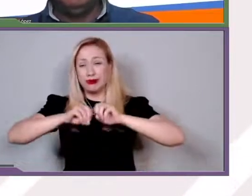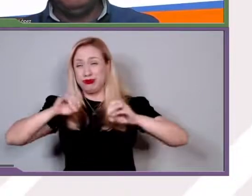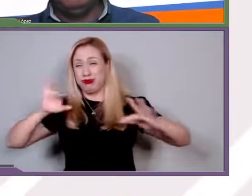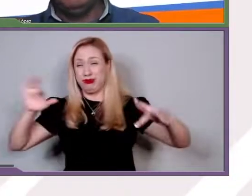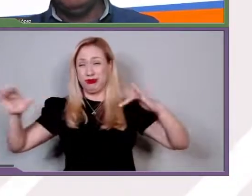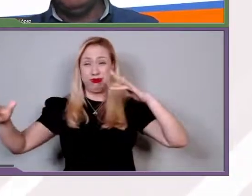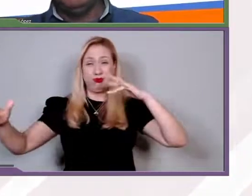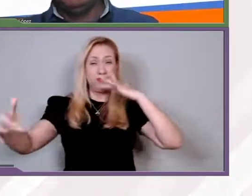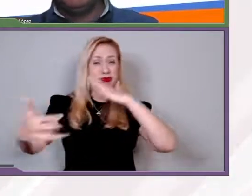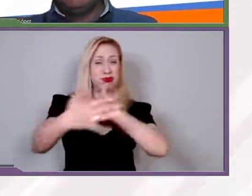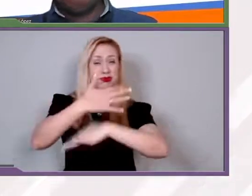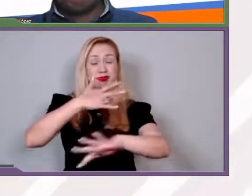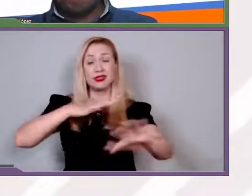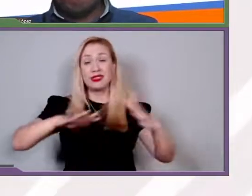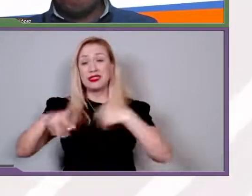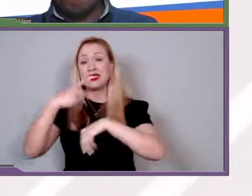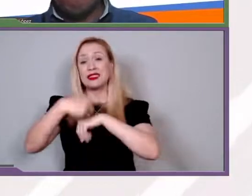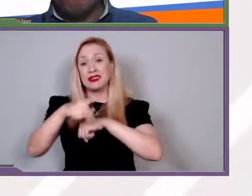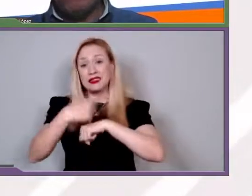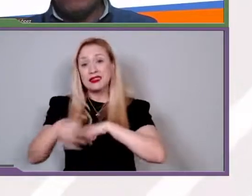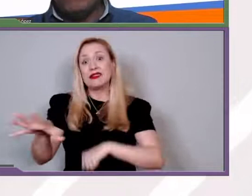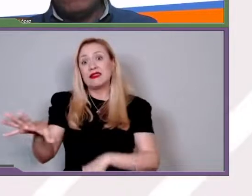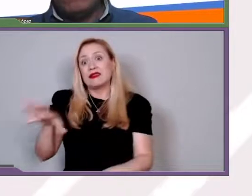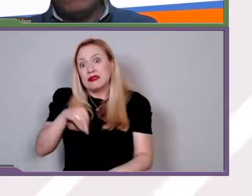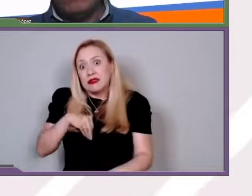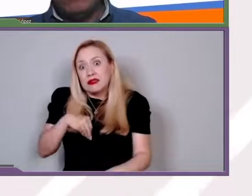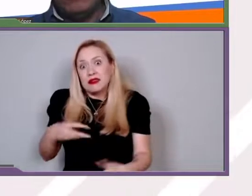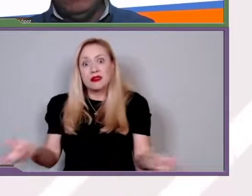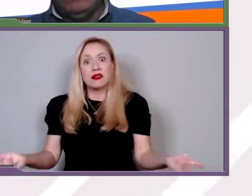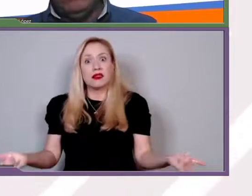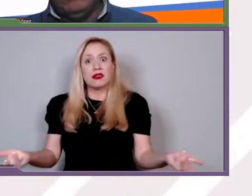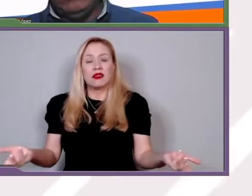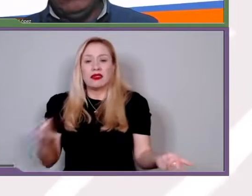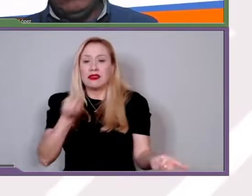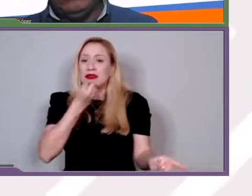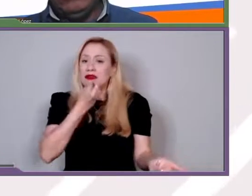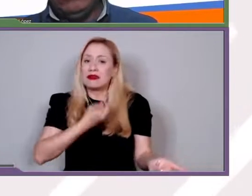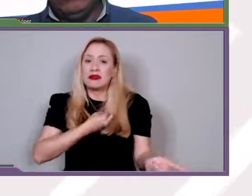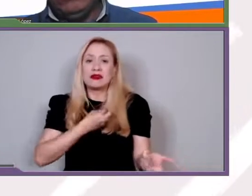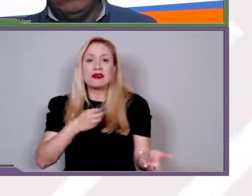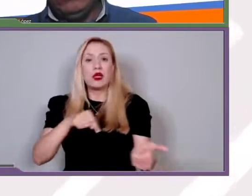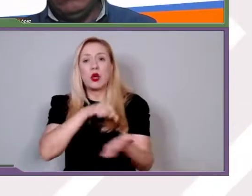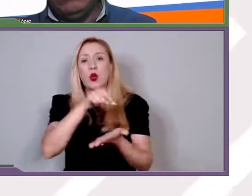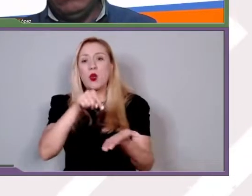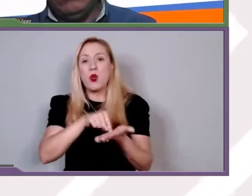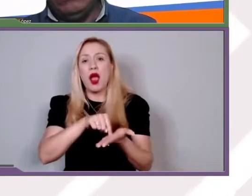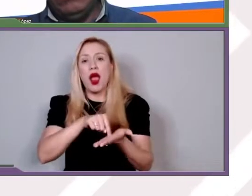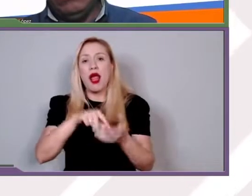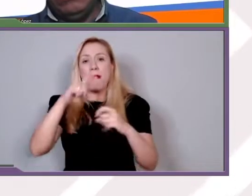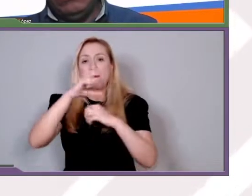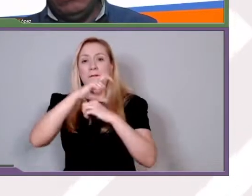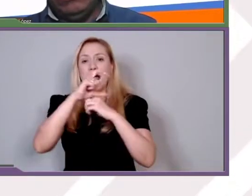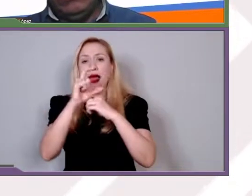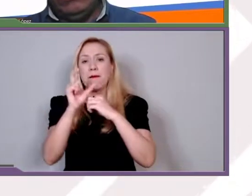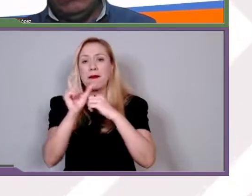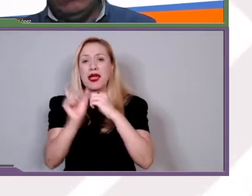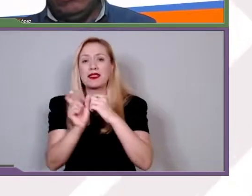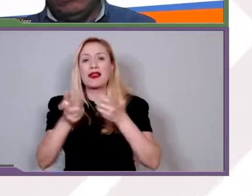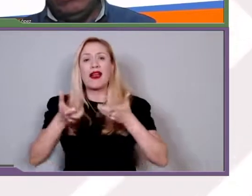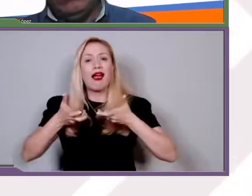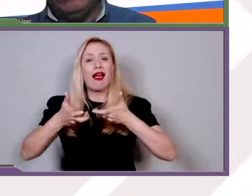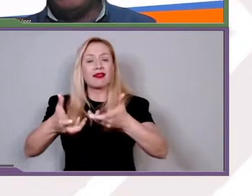con el riesgo pues de contagios, porque fui a la casa matriz de Banamex allí en la calle